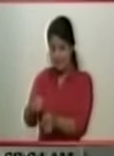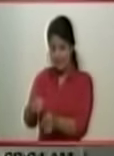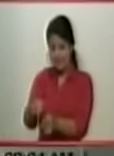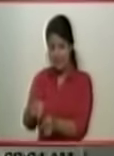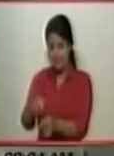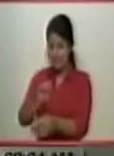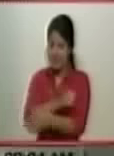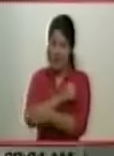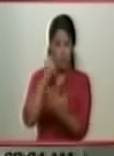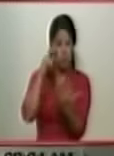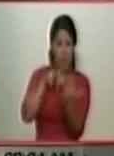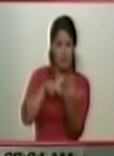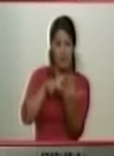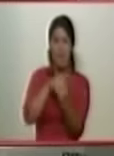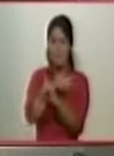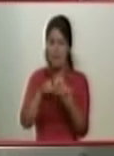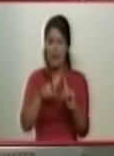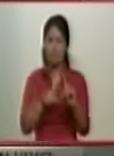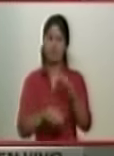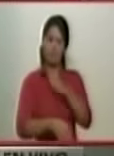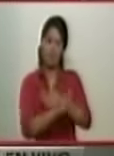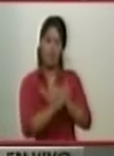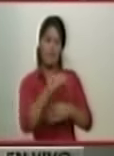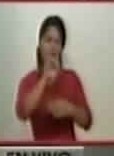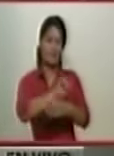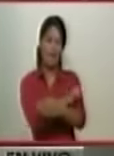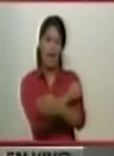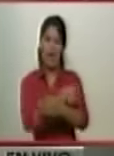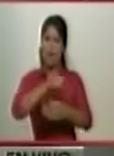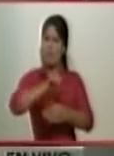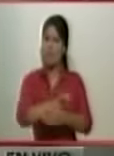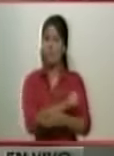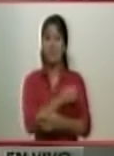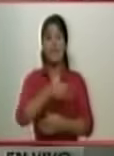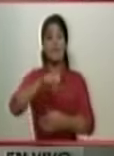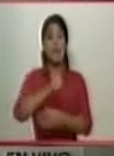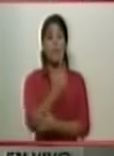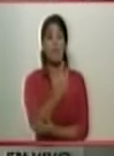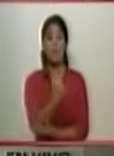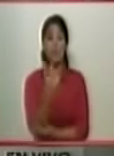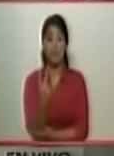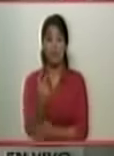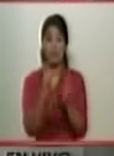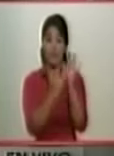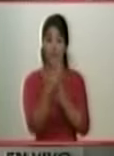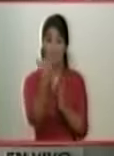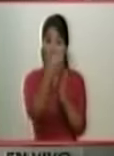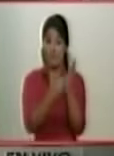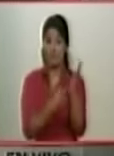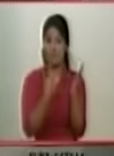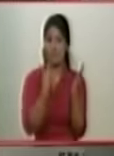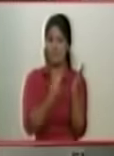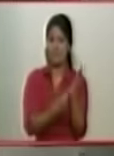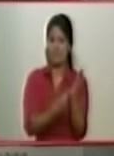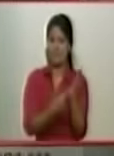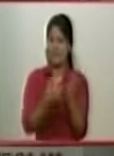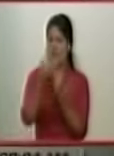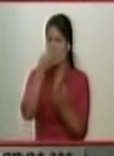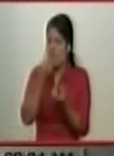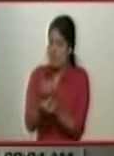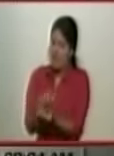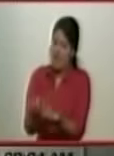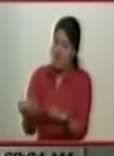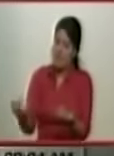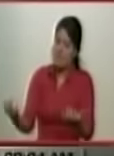siendo vigente y resonando. Es el Salmo 22, en verdes praderas me hace